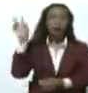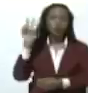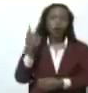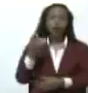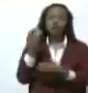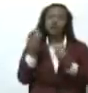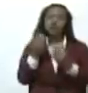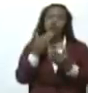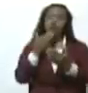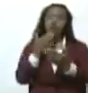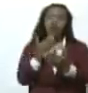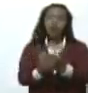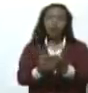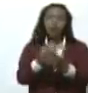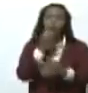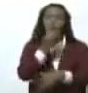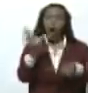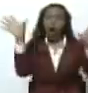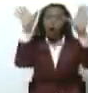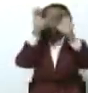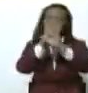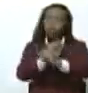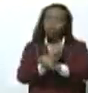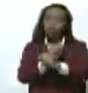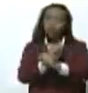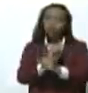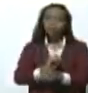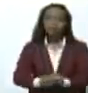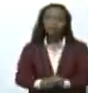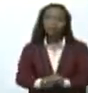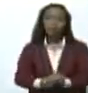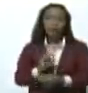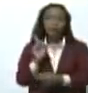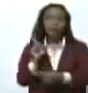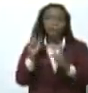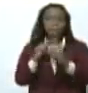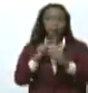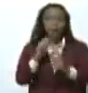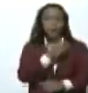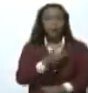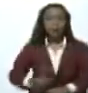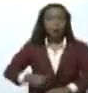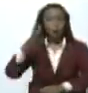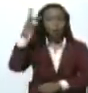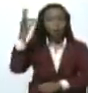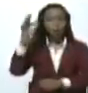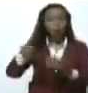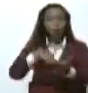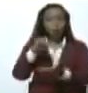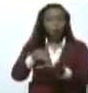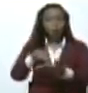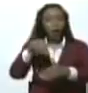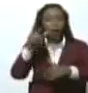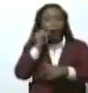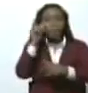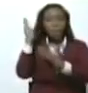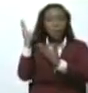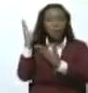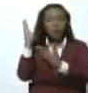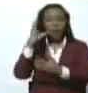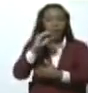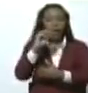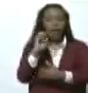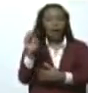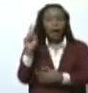Muchísimas gracias y buenas noches. Vamos a escuchar palabras del presidente del Consejo Nacional Electoral, Pedro Calzadilla, quien ya ha dado